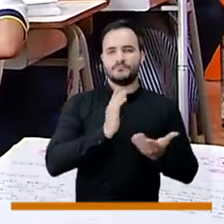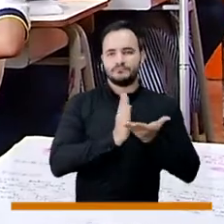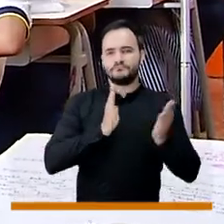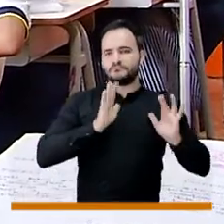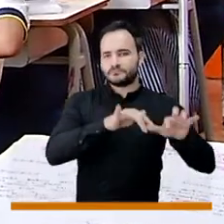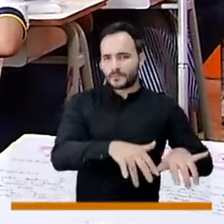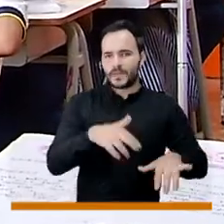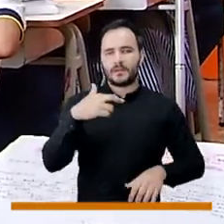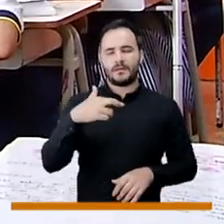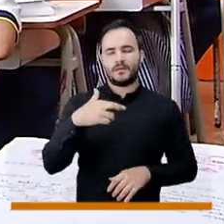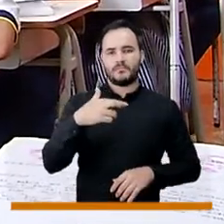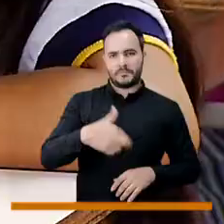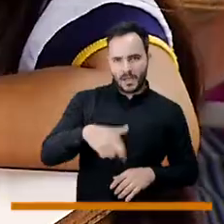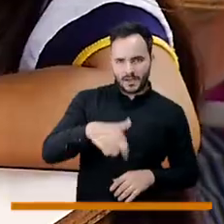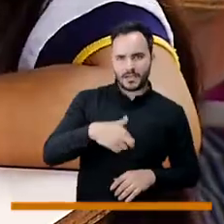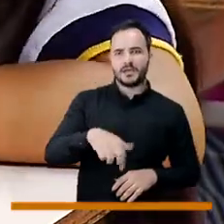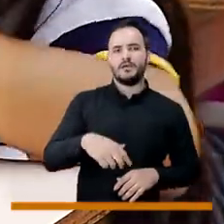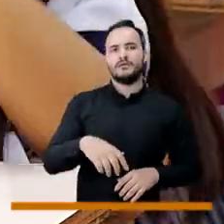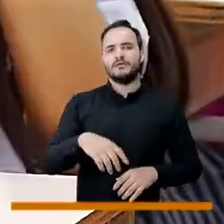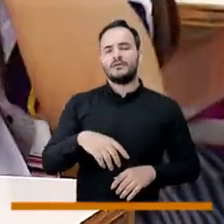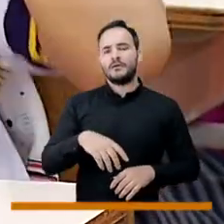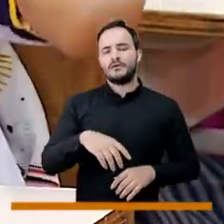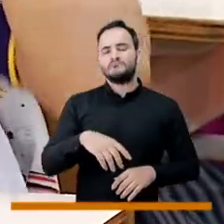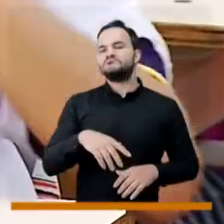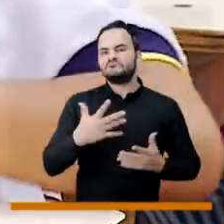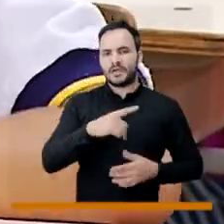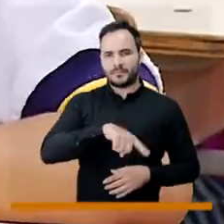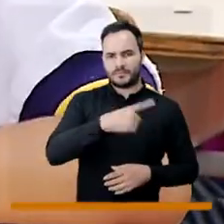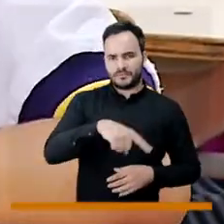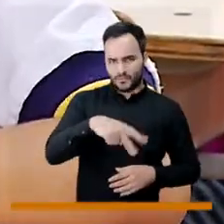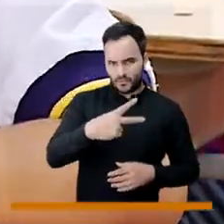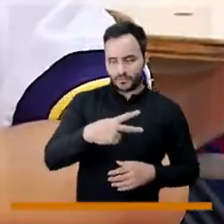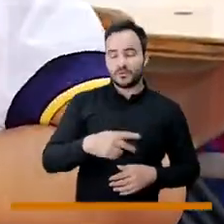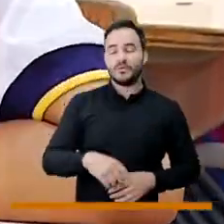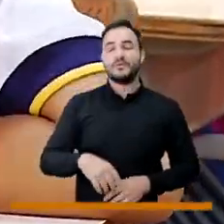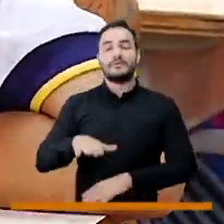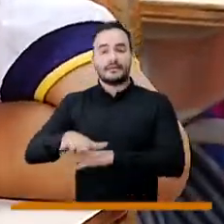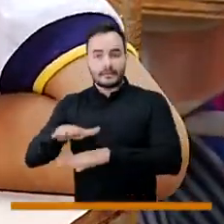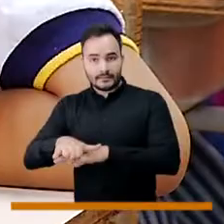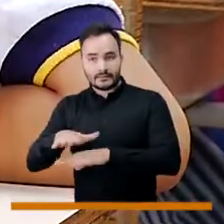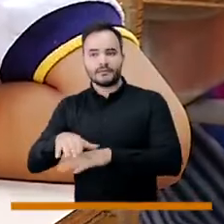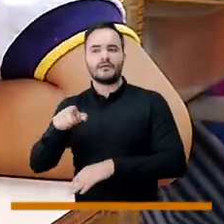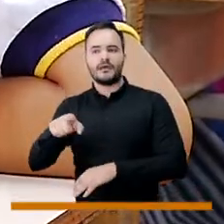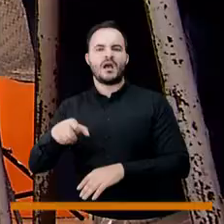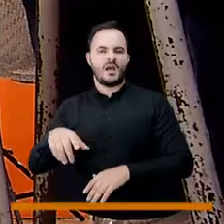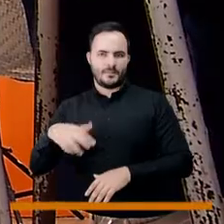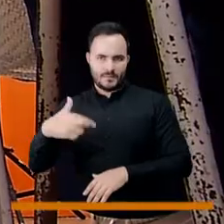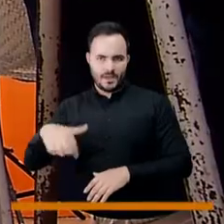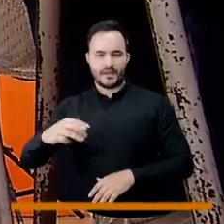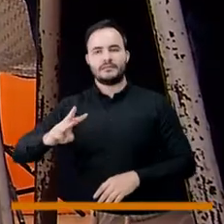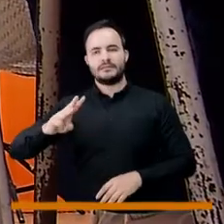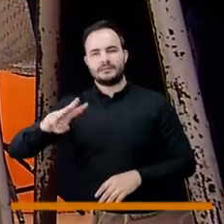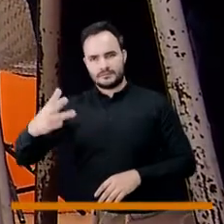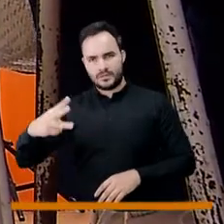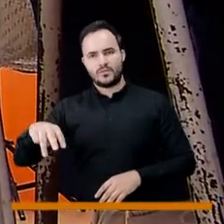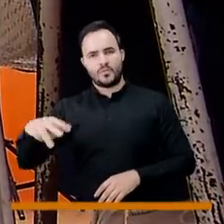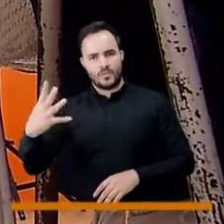mañana tenemos los grados primeros y segundos y en la tarde los grados terceros cuartos y quintos